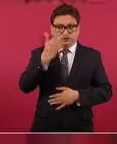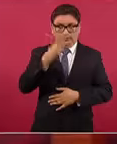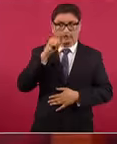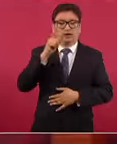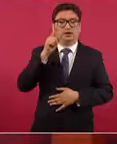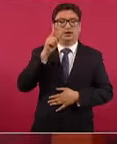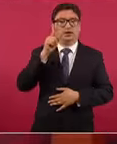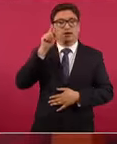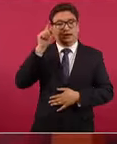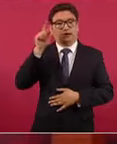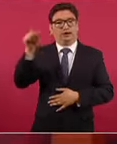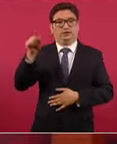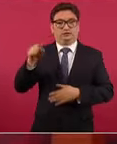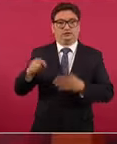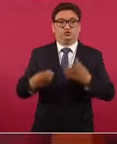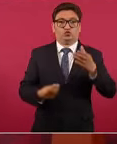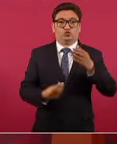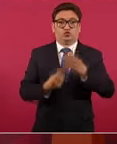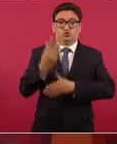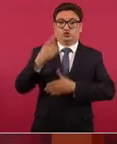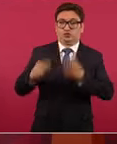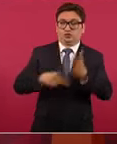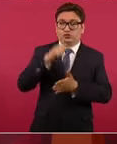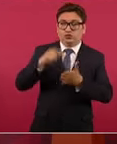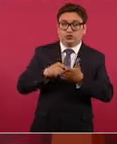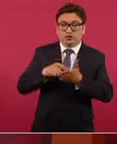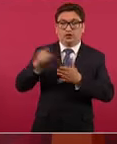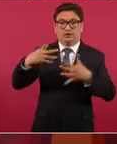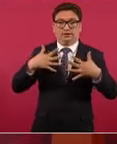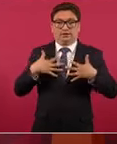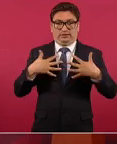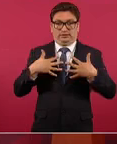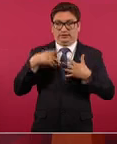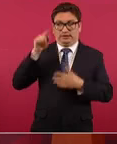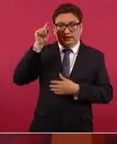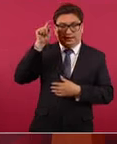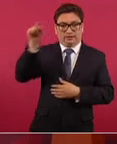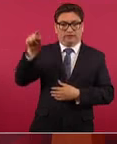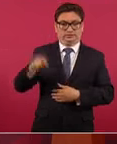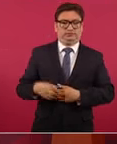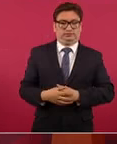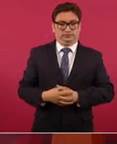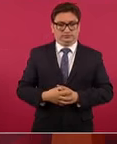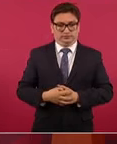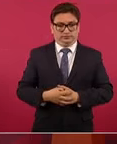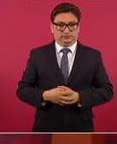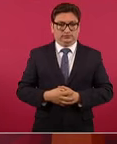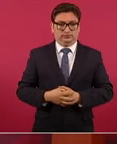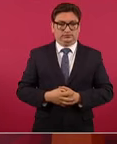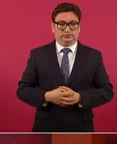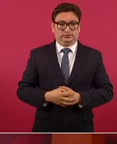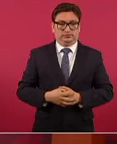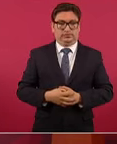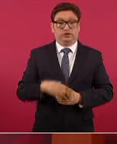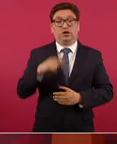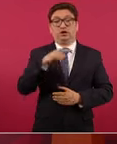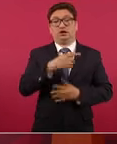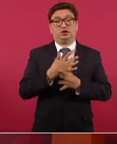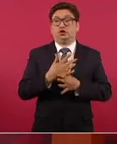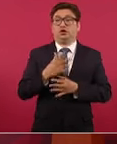el nuevo centro en tlapa y mismo no